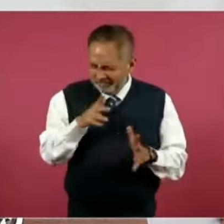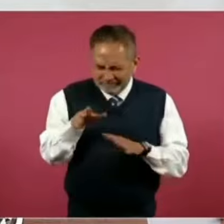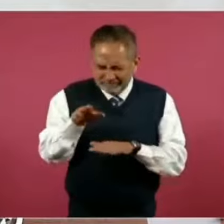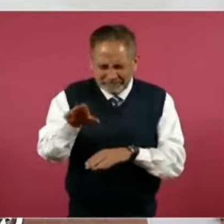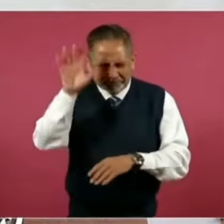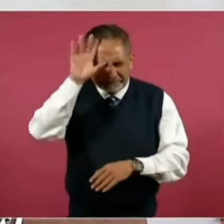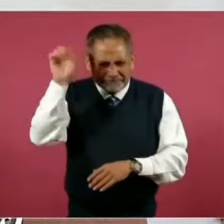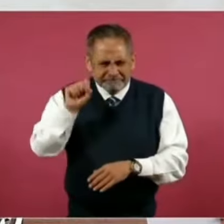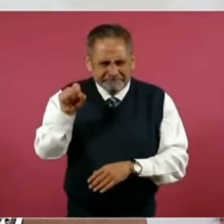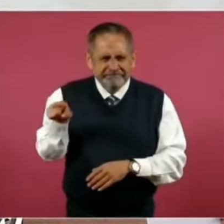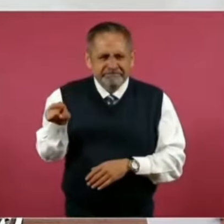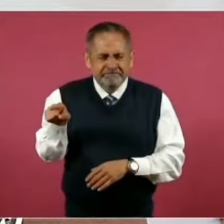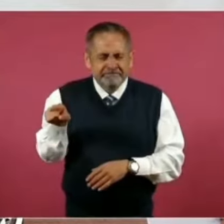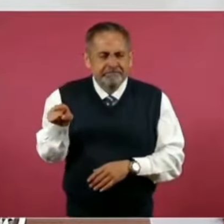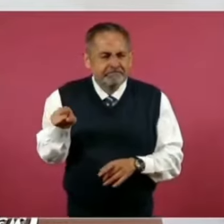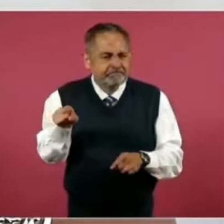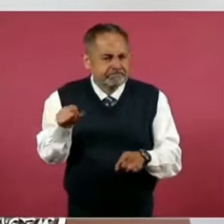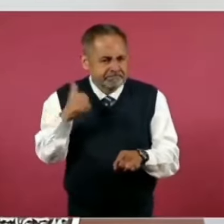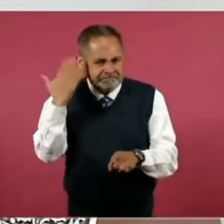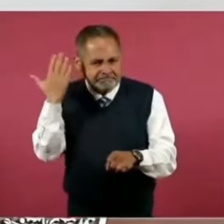Morelos. ¿Quieres saber